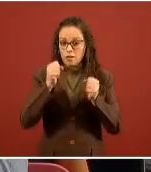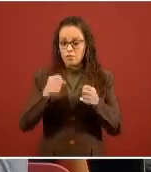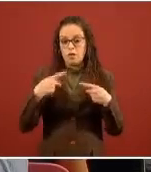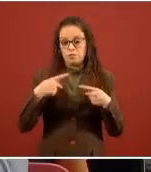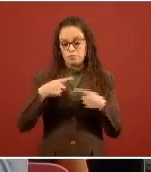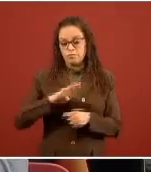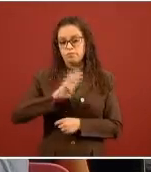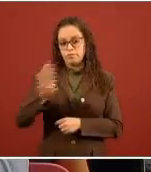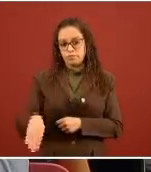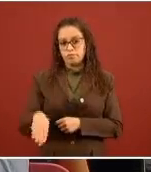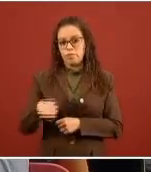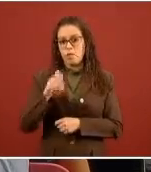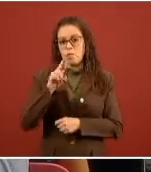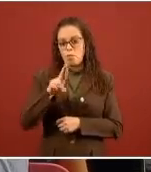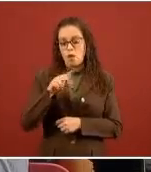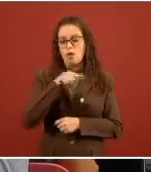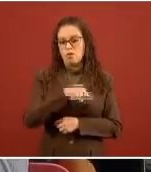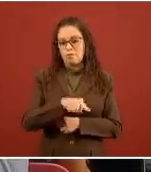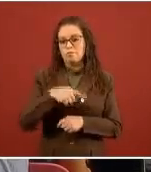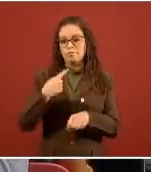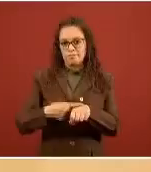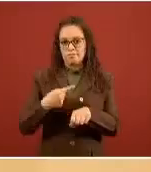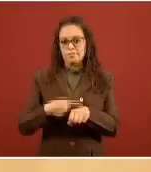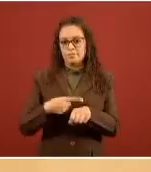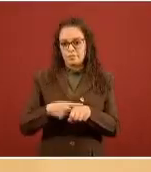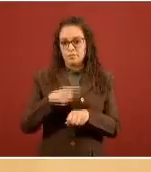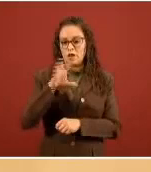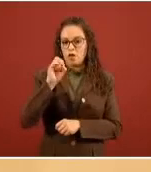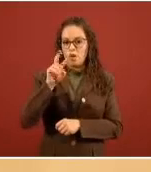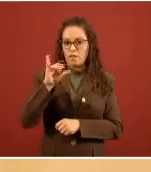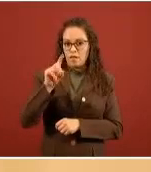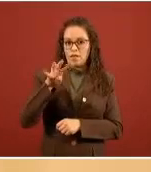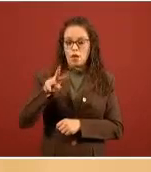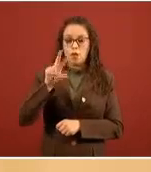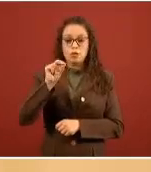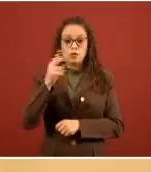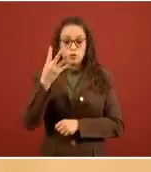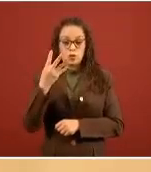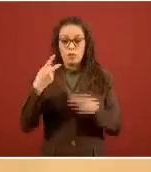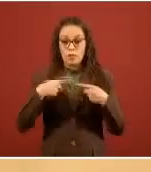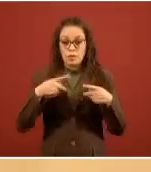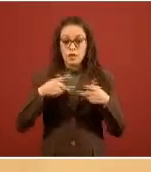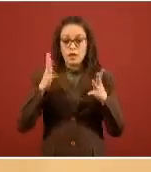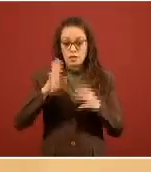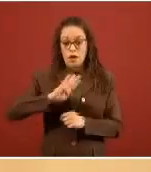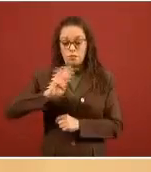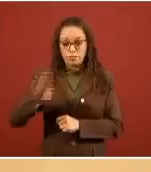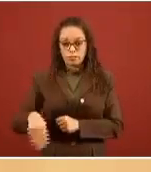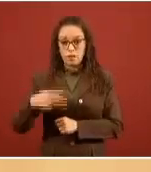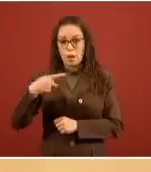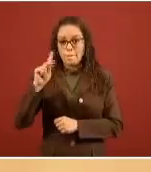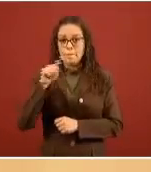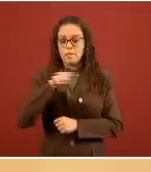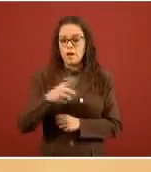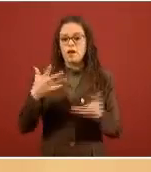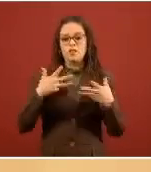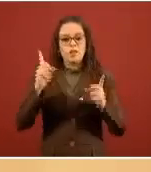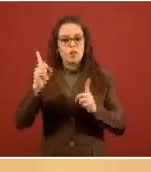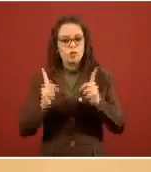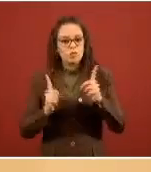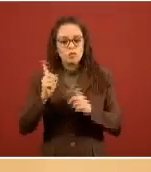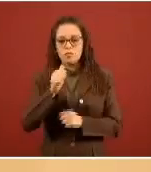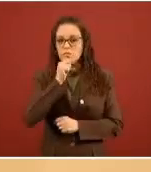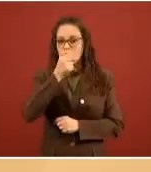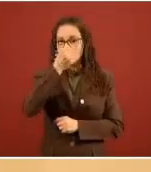a COVID-19, sin embargo hay 84 personas también que ya fallecieron, pero que están en categoría de sospechosos, es